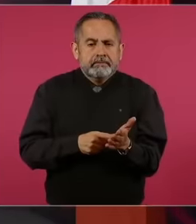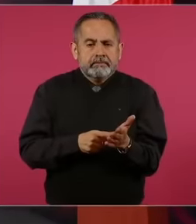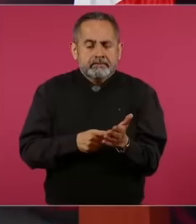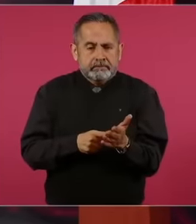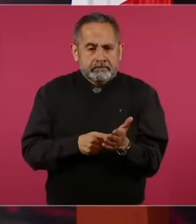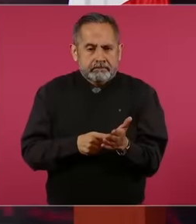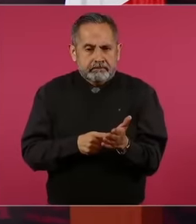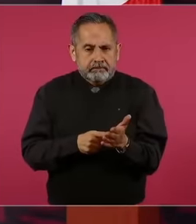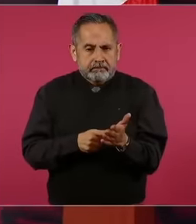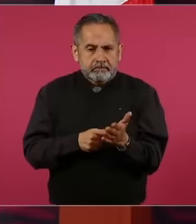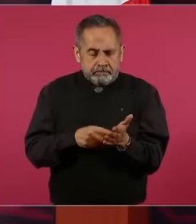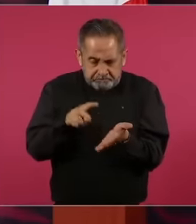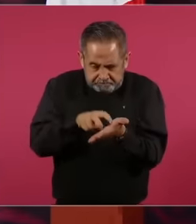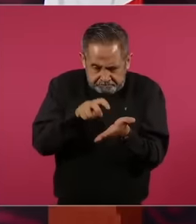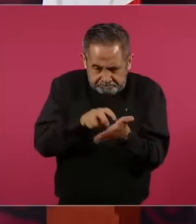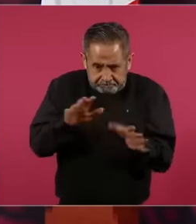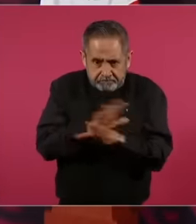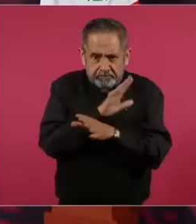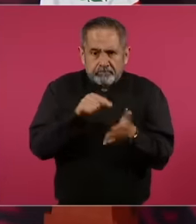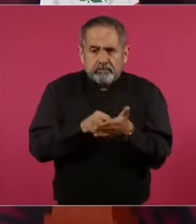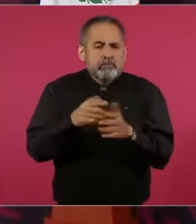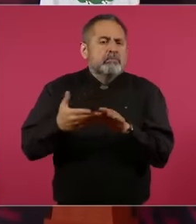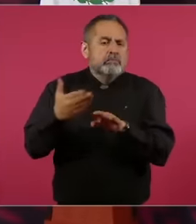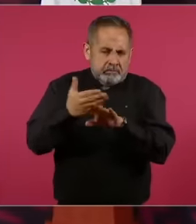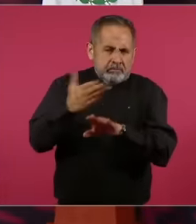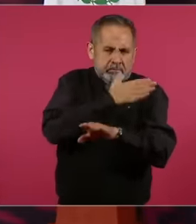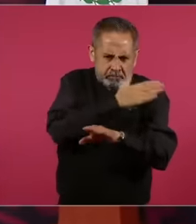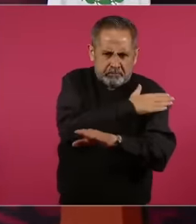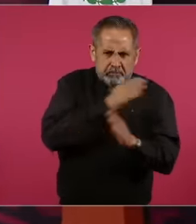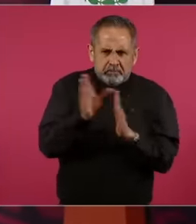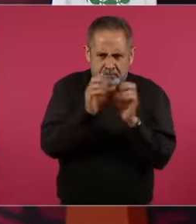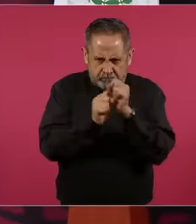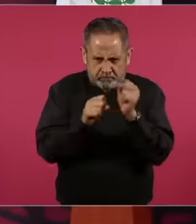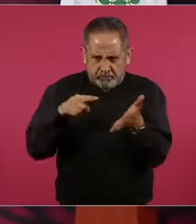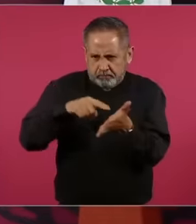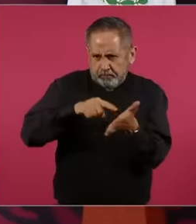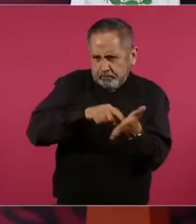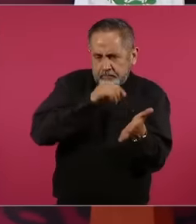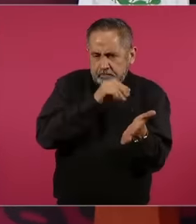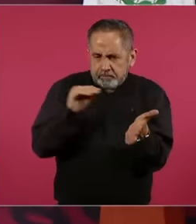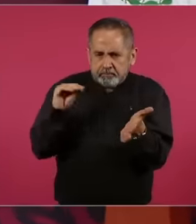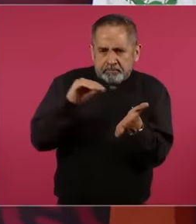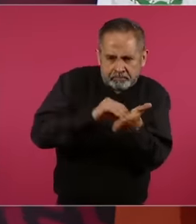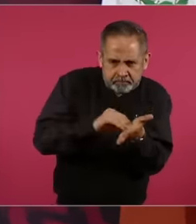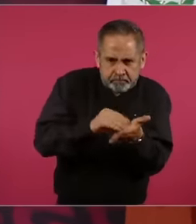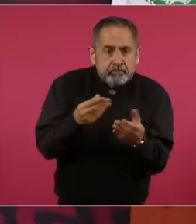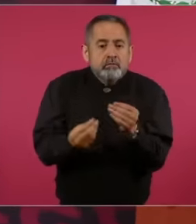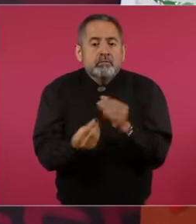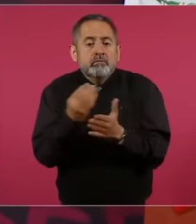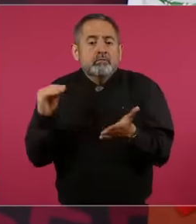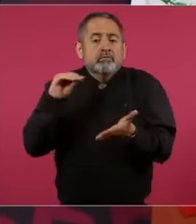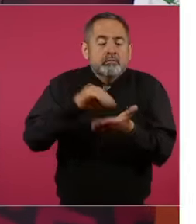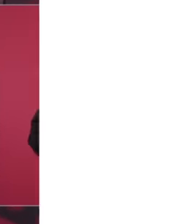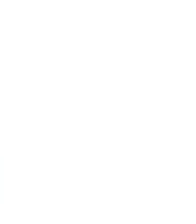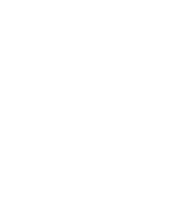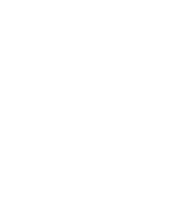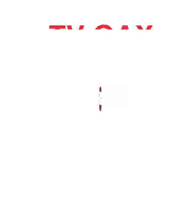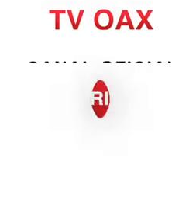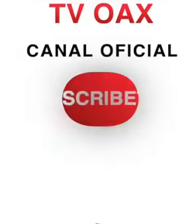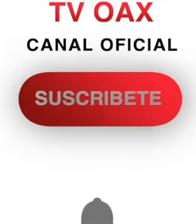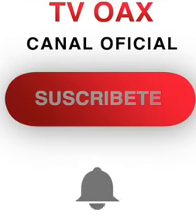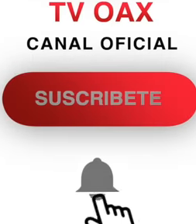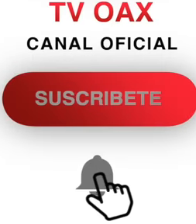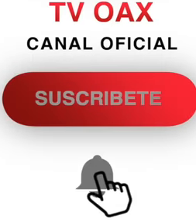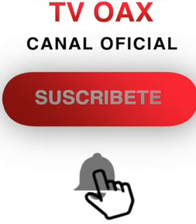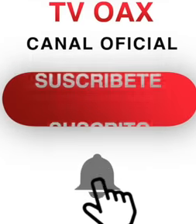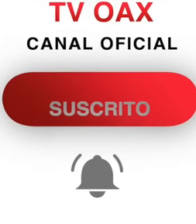se modifica lo que ya estaba en la Constitución de la pensión a adultos mayores, pero